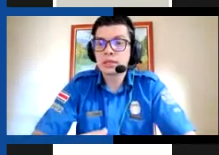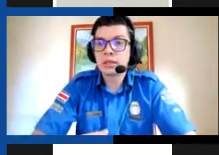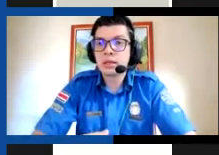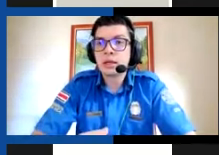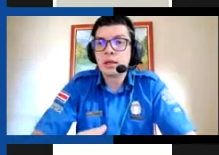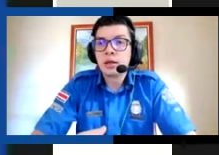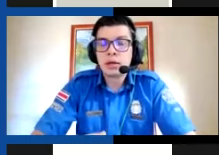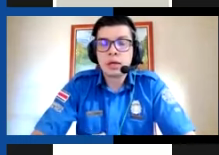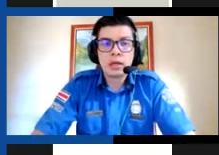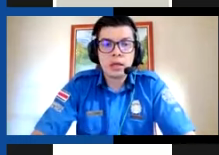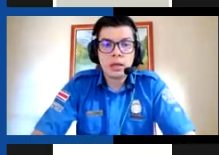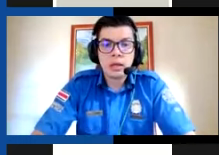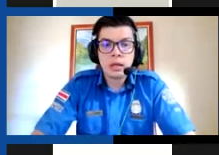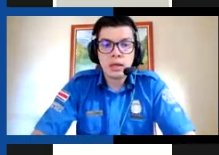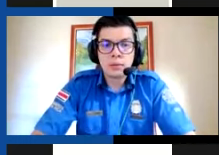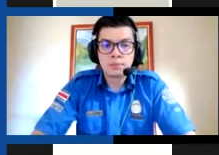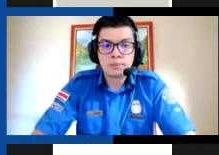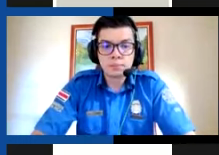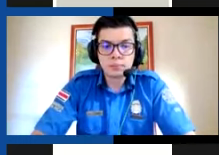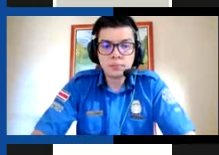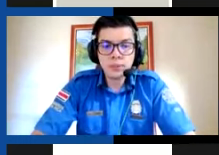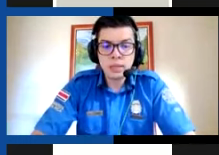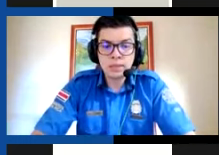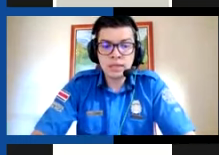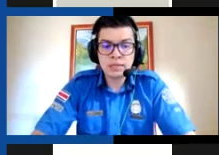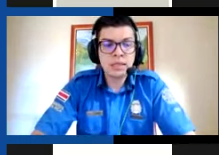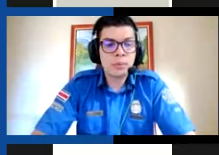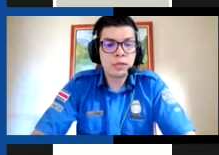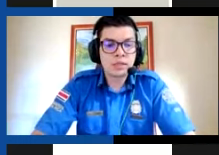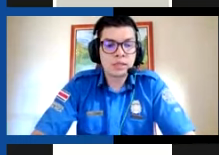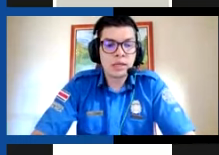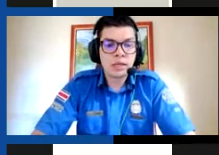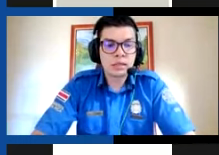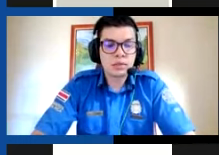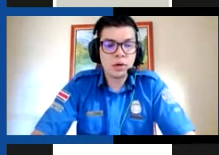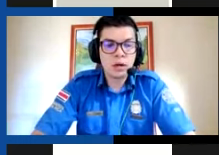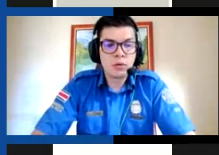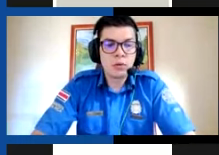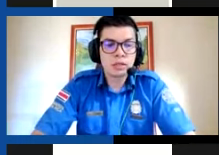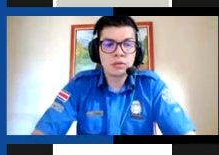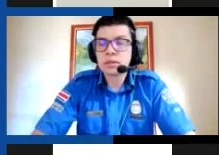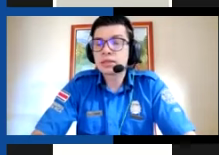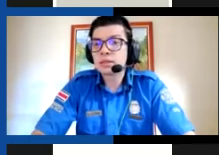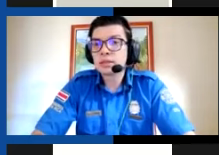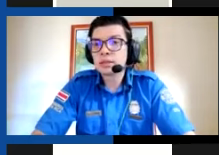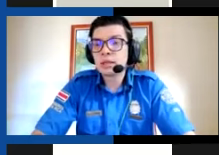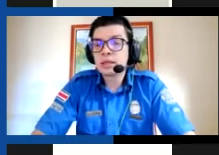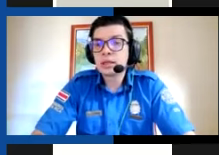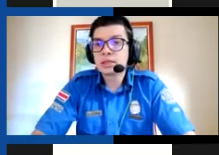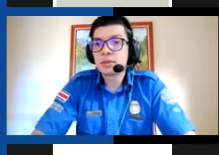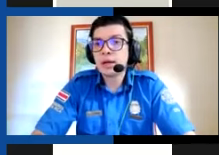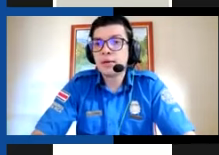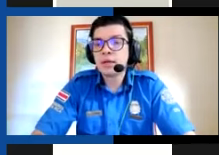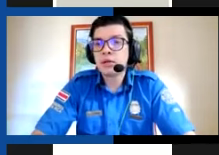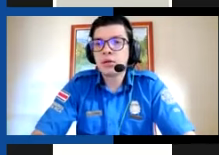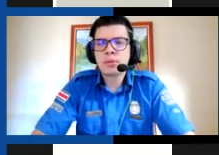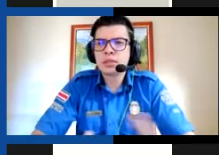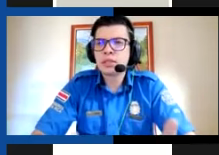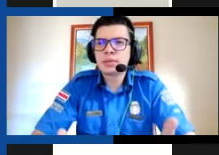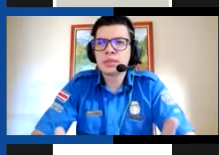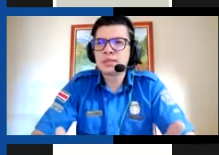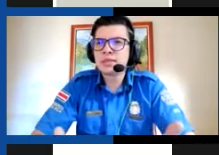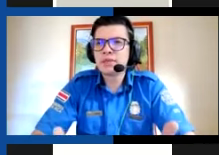detrás. ¿Ok? Es interesante porque se cree que es como la ubicación más aceptable y todo,